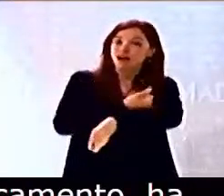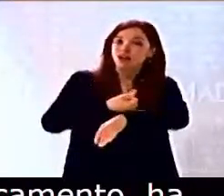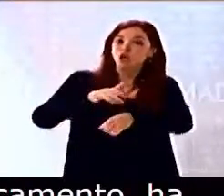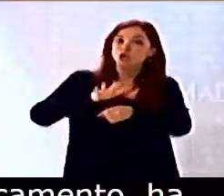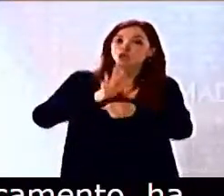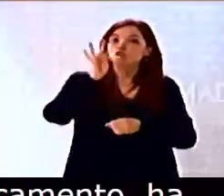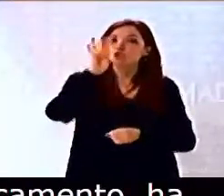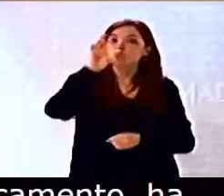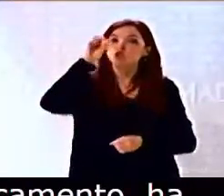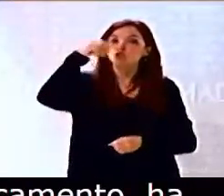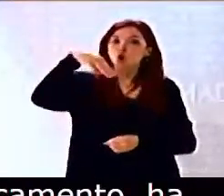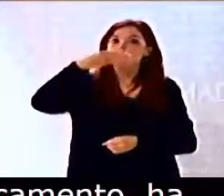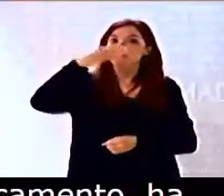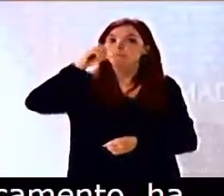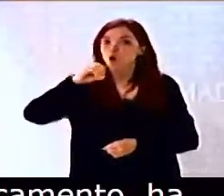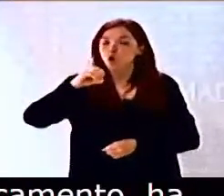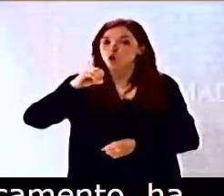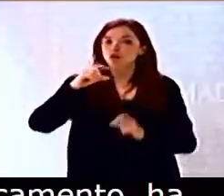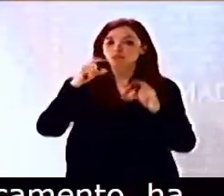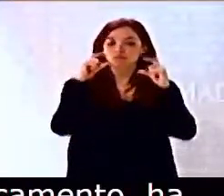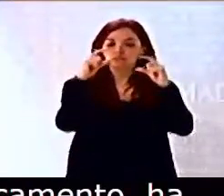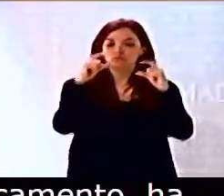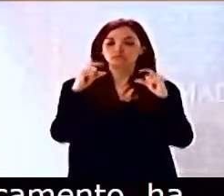la ficha técnica de la vacuna.